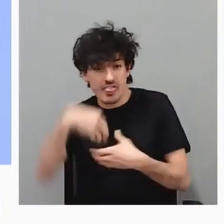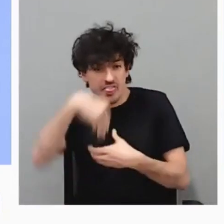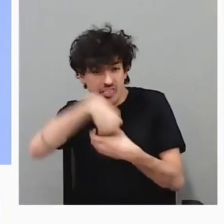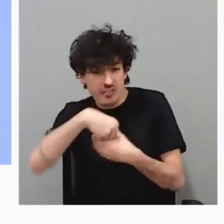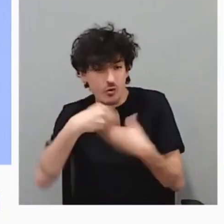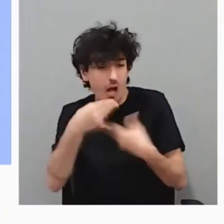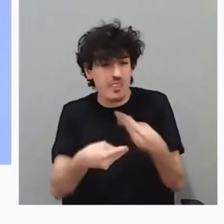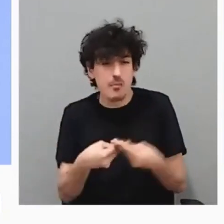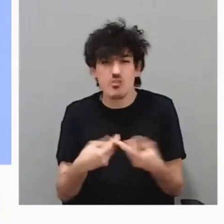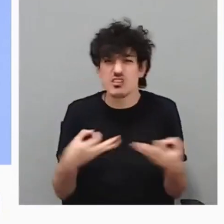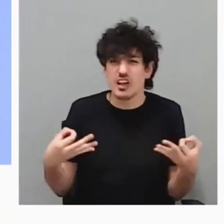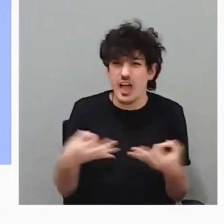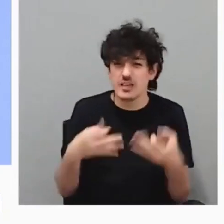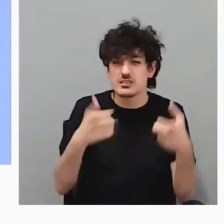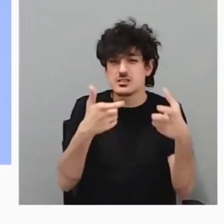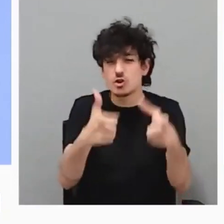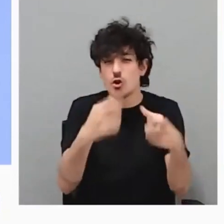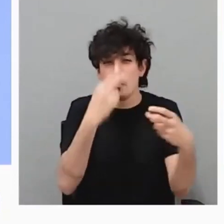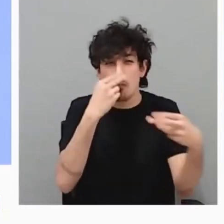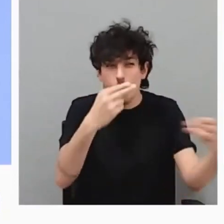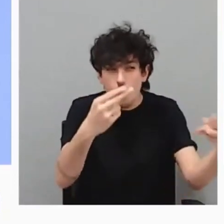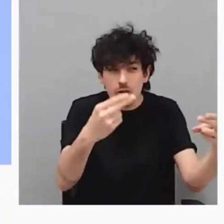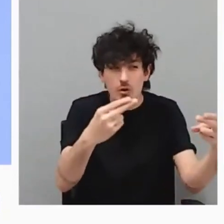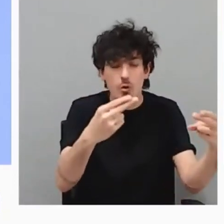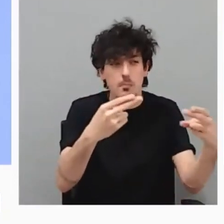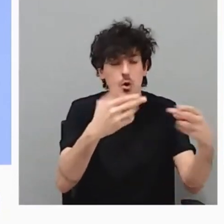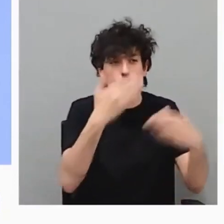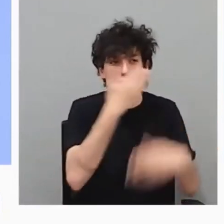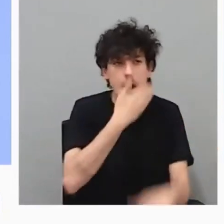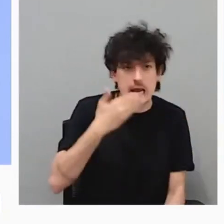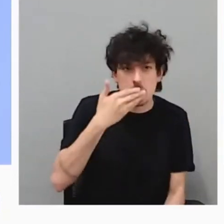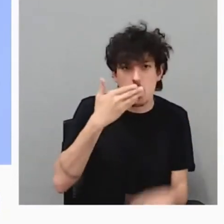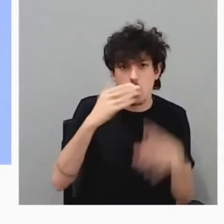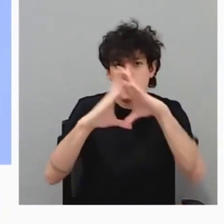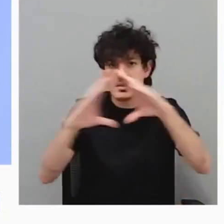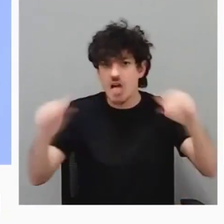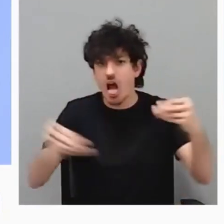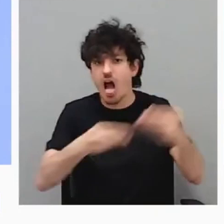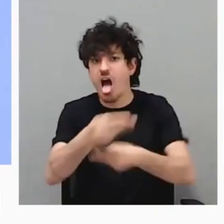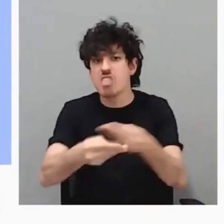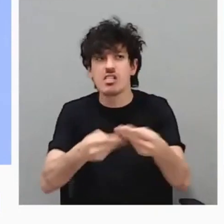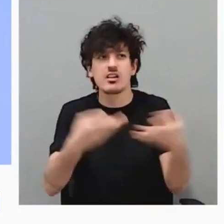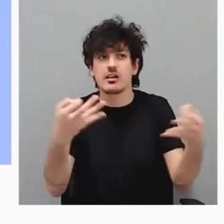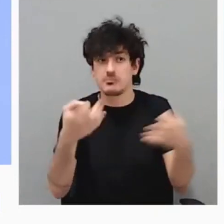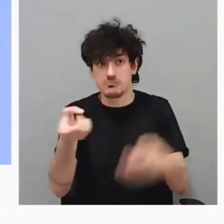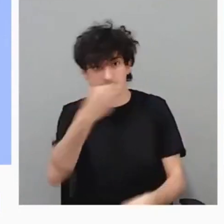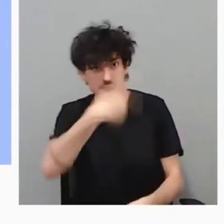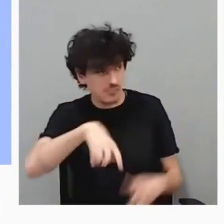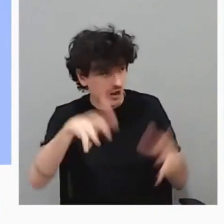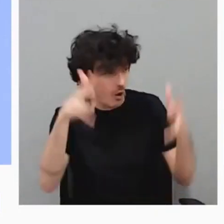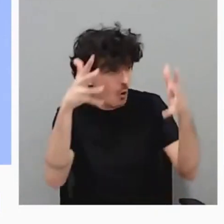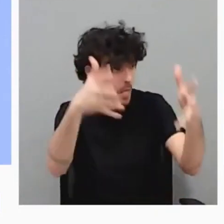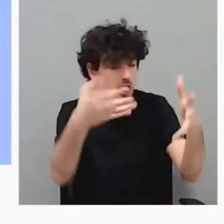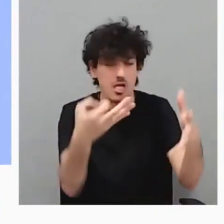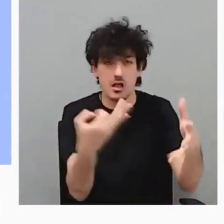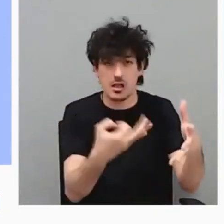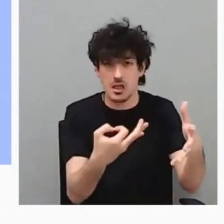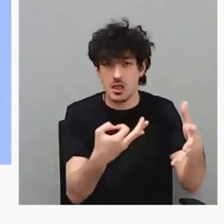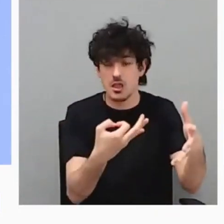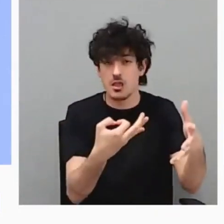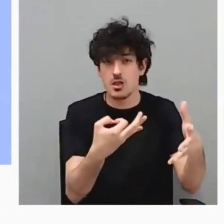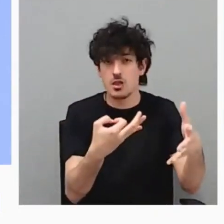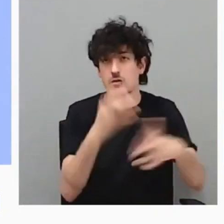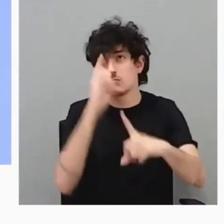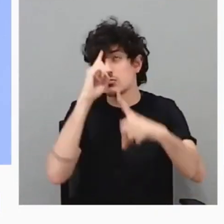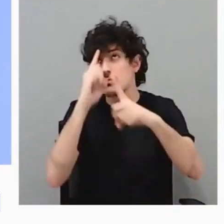que haga el sector público, los colegios, las universidades? ¿Qué podemos hacer para que haya más, ¿no?, que hemos visto que